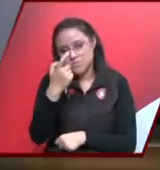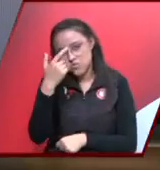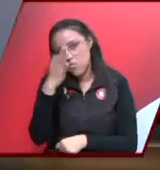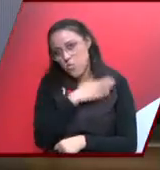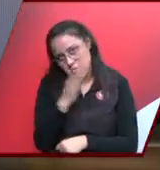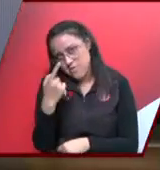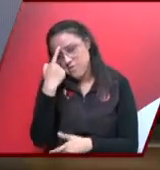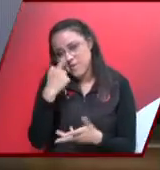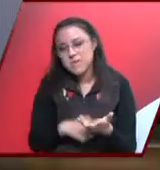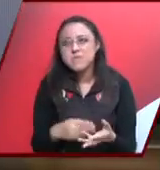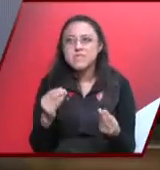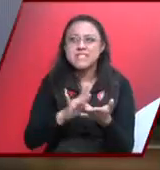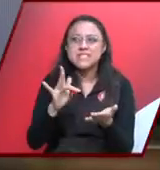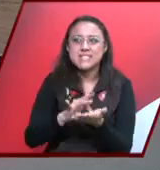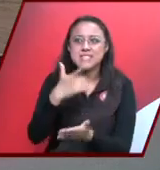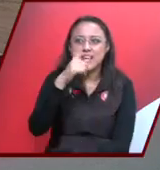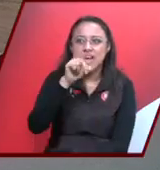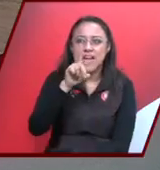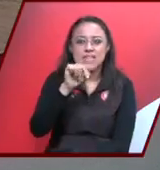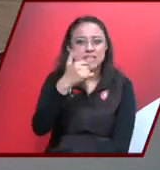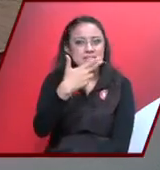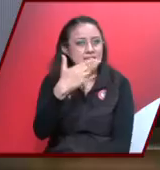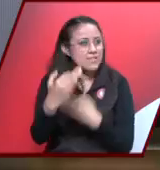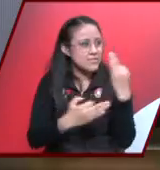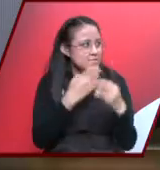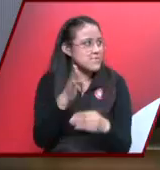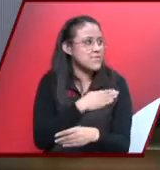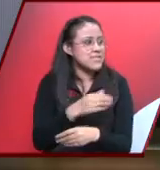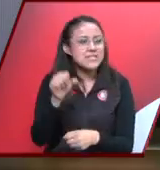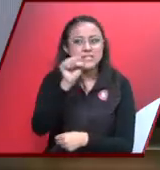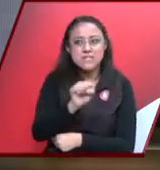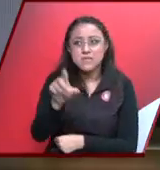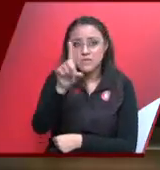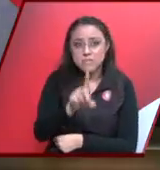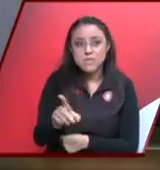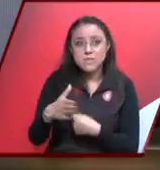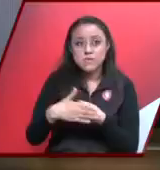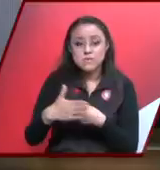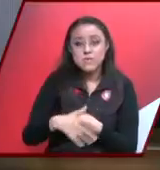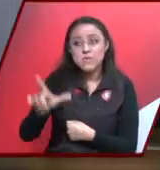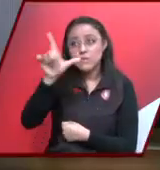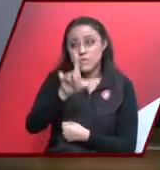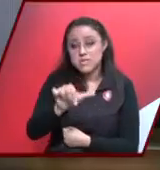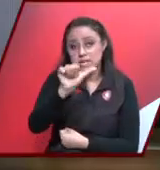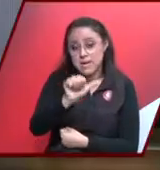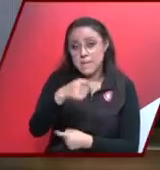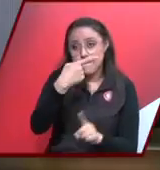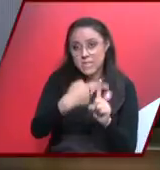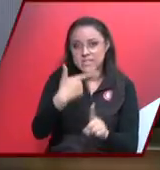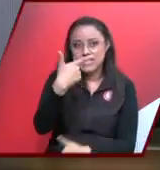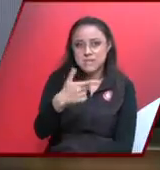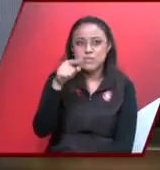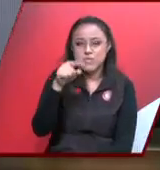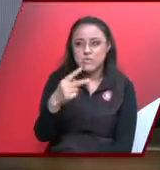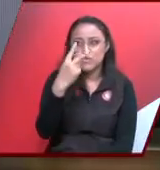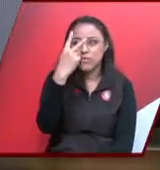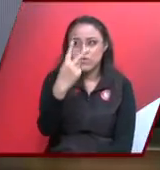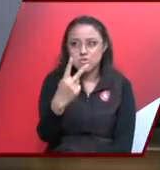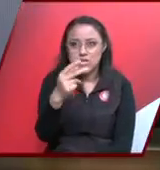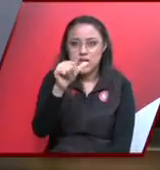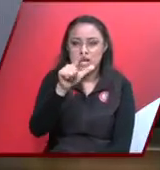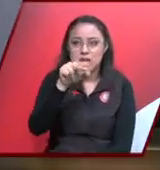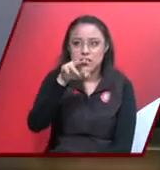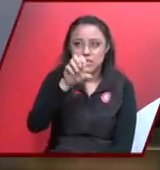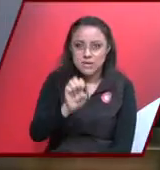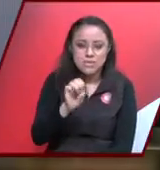Así es. Mil gracias a Librerías Gandhi. Gracias a todos ustedes, que tengan un espléndido fin de semana. El próximo lunes por AMA 7.2 tenemos una cita.